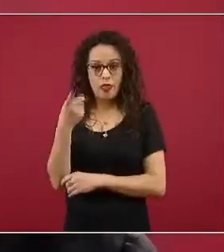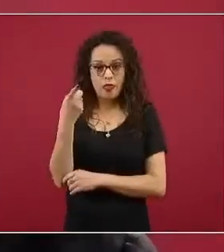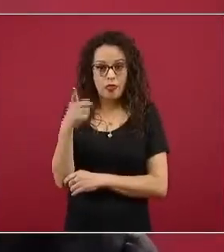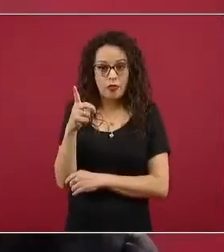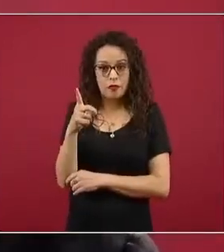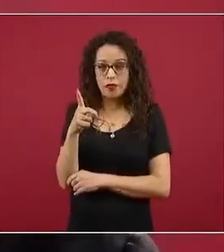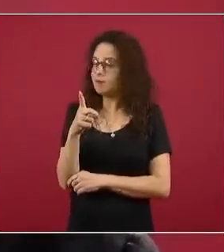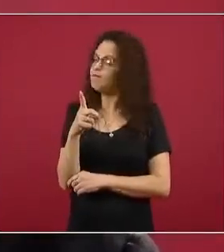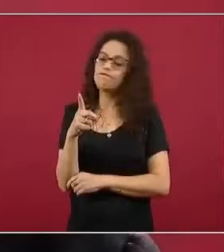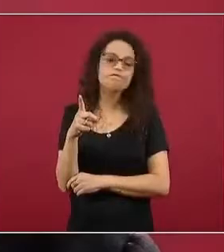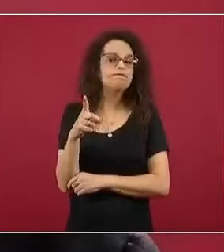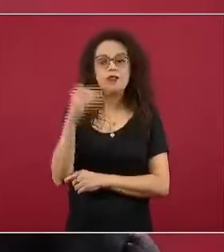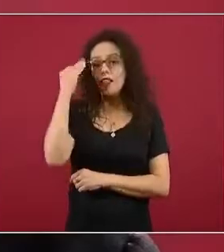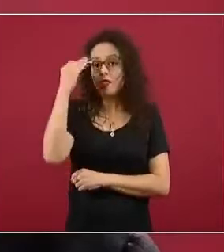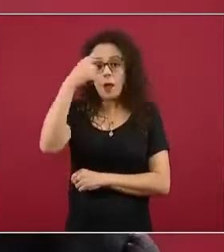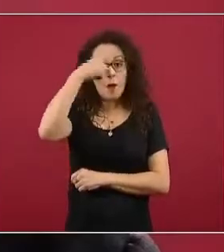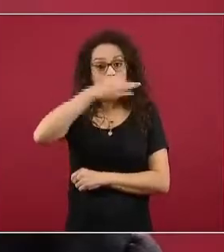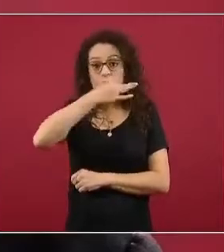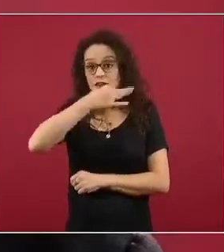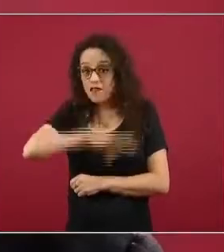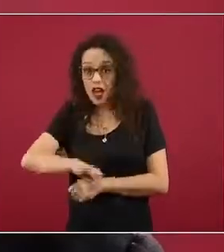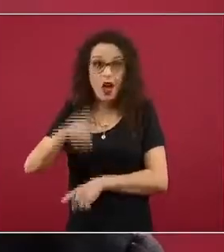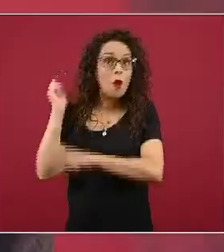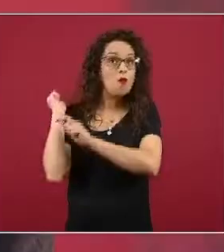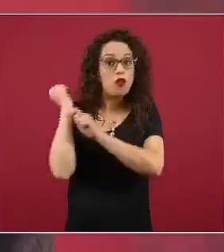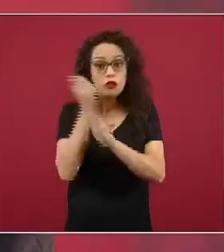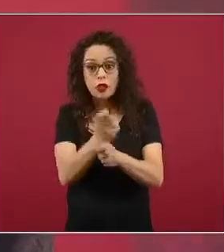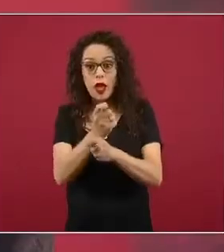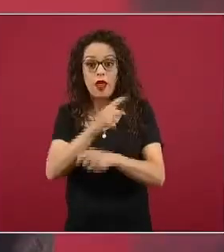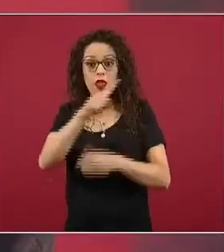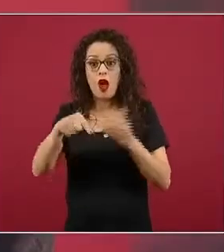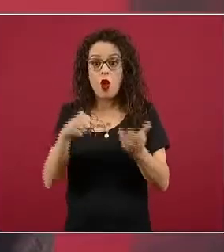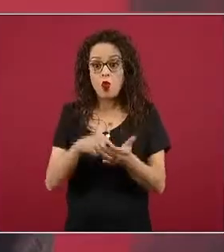es momento de hacer fiestas, posadas, de concurrir a